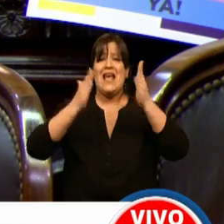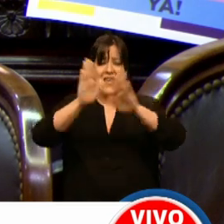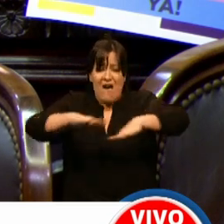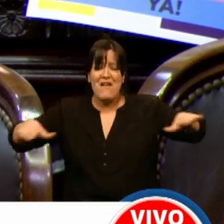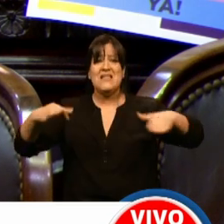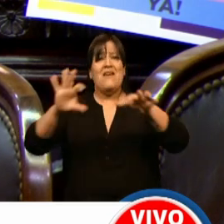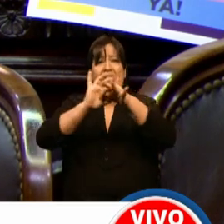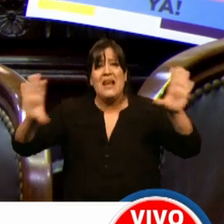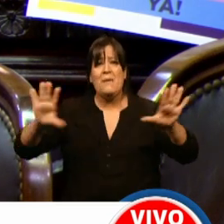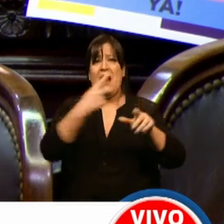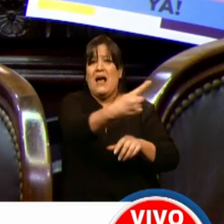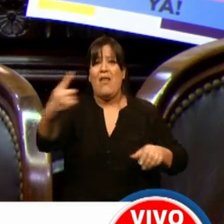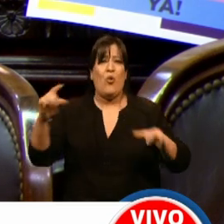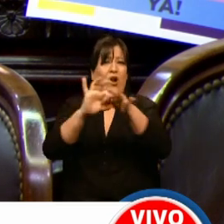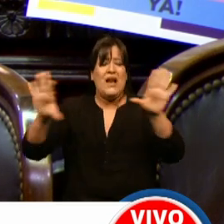sean libres